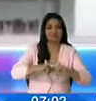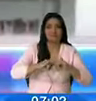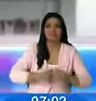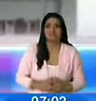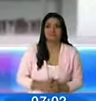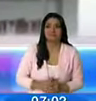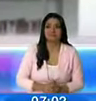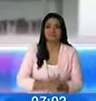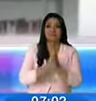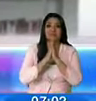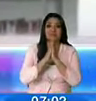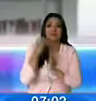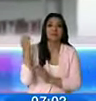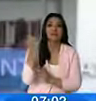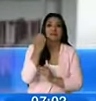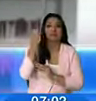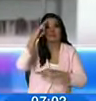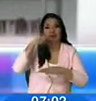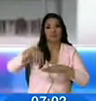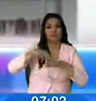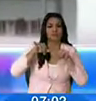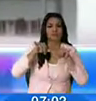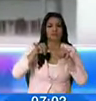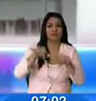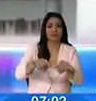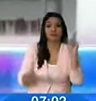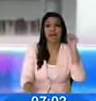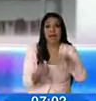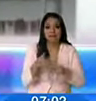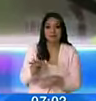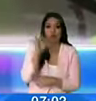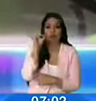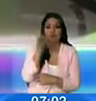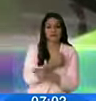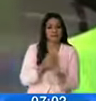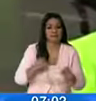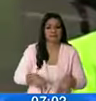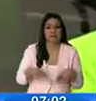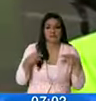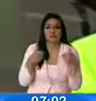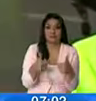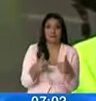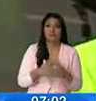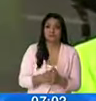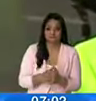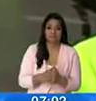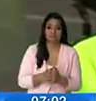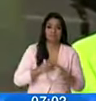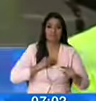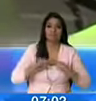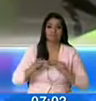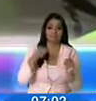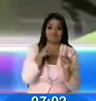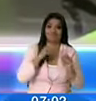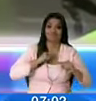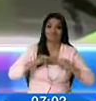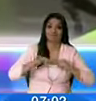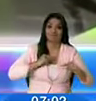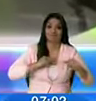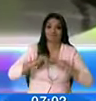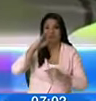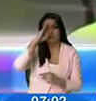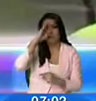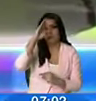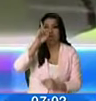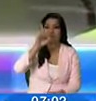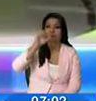alerta nacional se mantenga activa hasta encontrarlas sanas y salvas. Y en efecto, Víctor Arauz, jefe de la Dirección Nacional de Delitos contra la